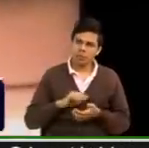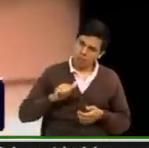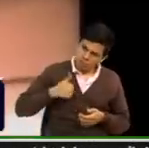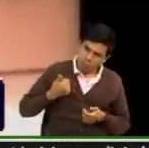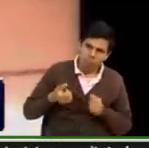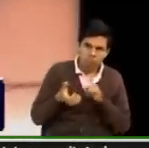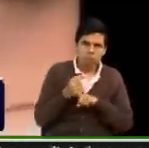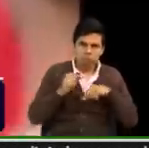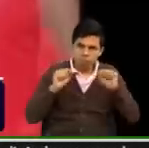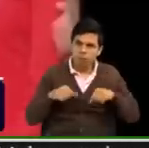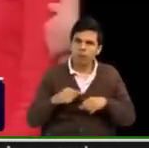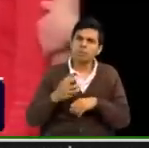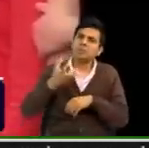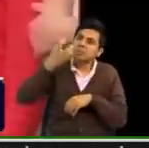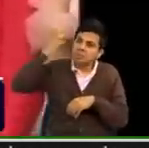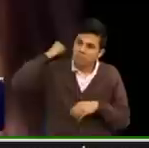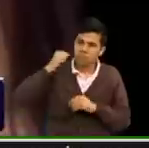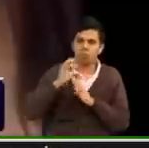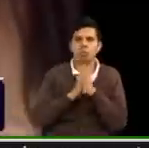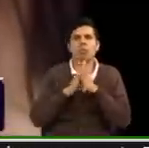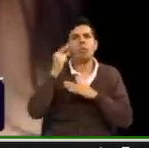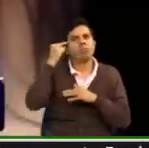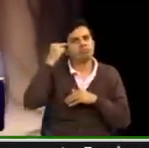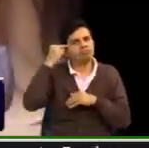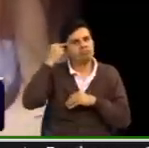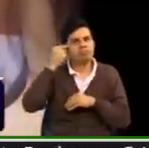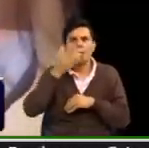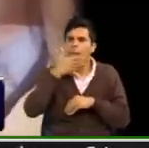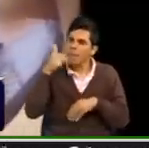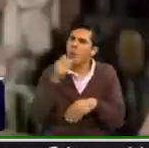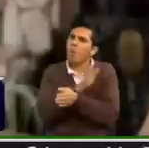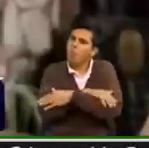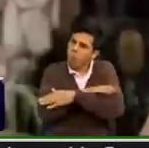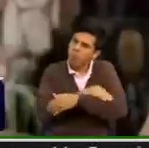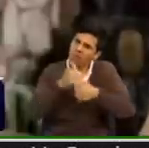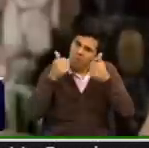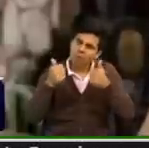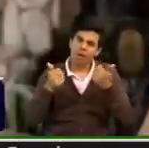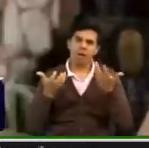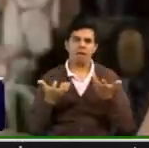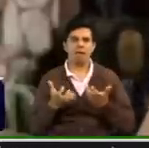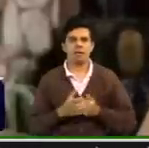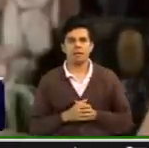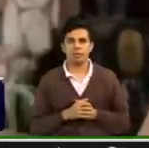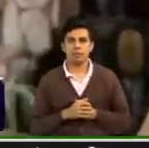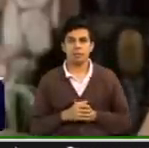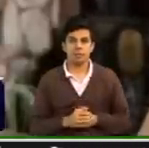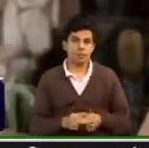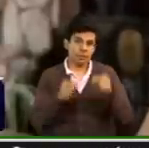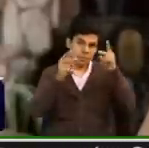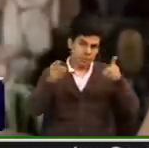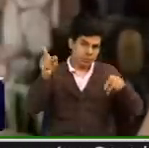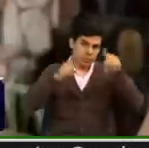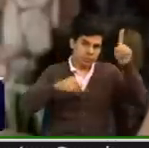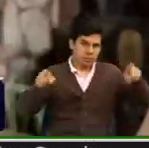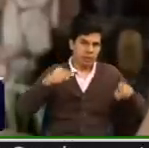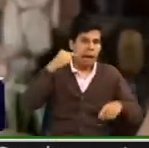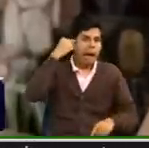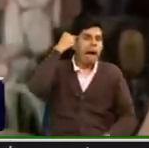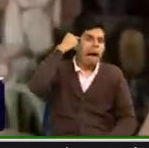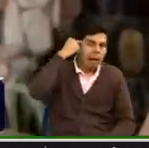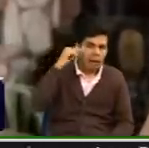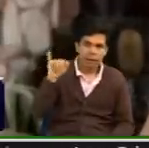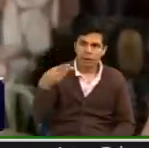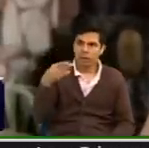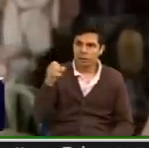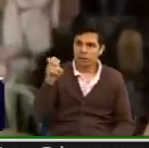esta. Hace unos años yo lo hubiera pensado y me hubiera ido por la buena, ñero. Y mucha gente piensa que yo